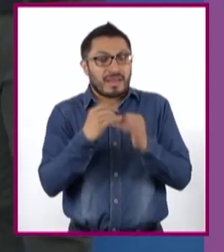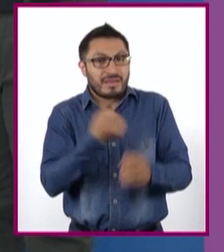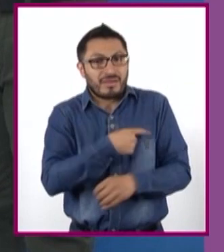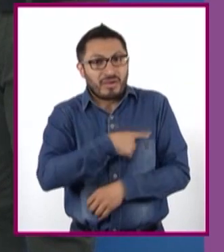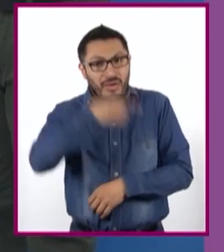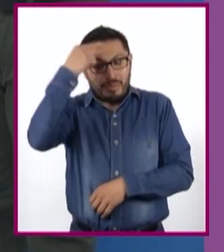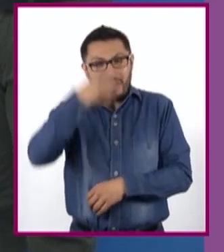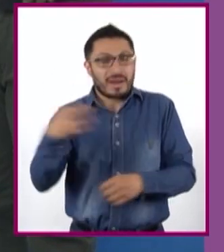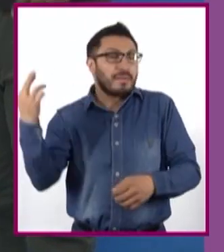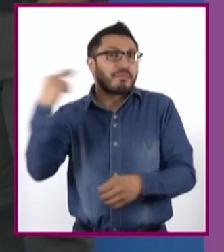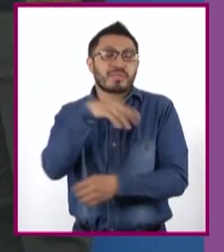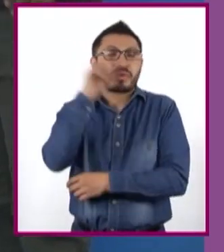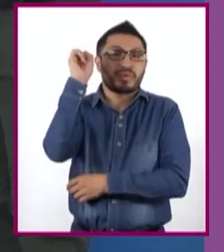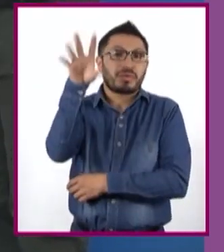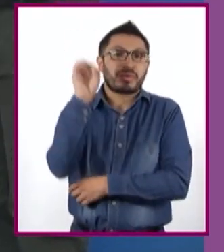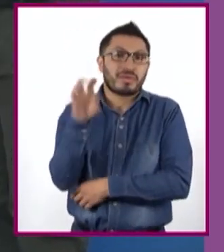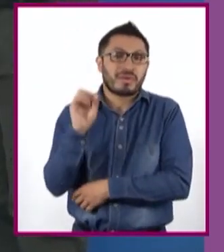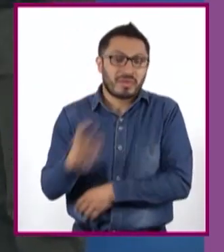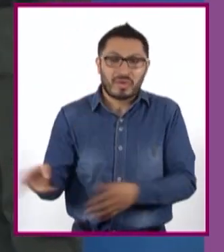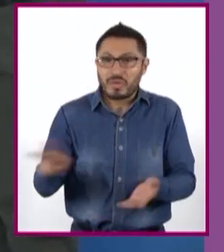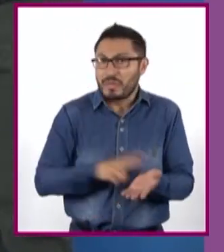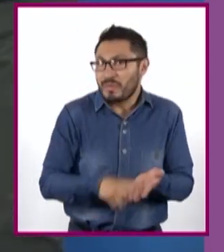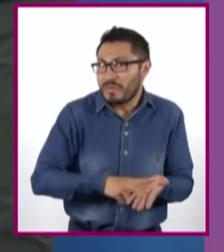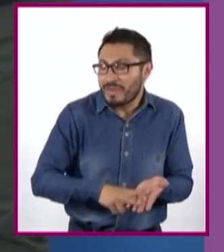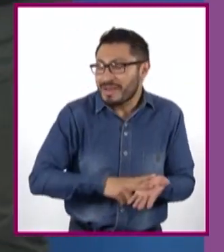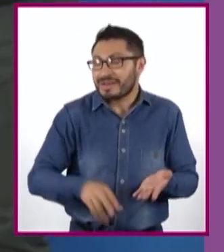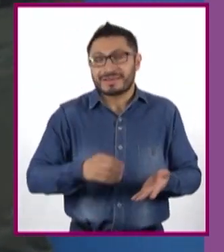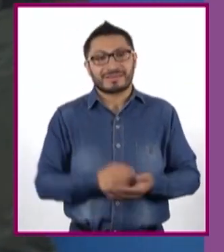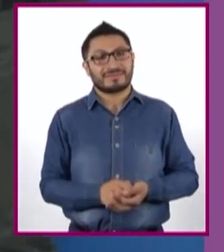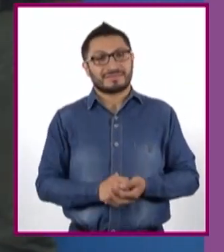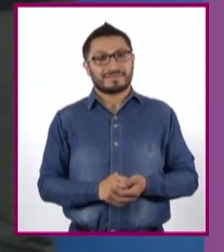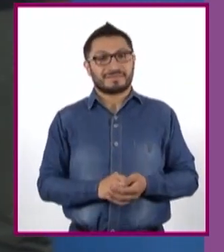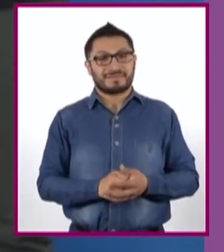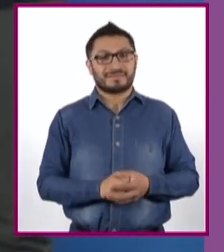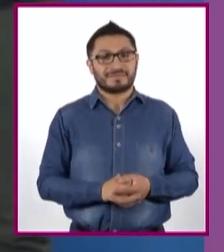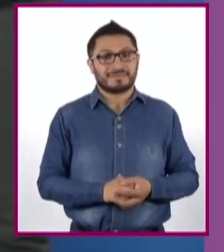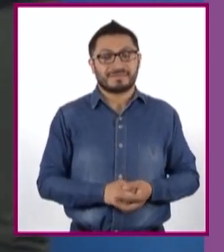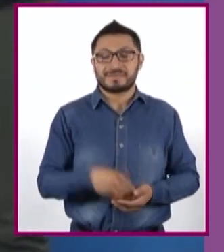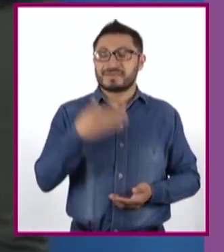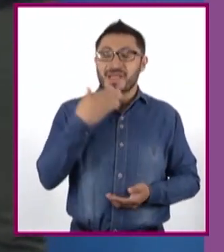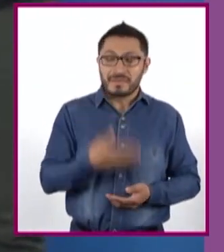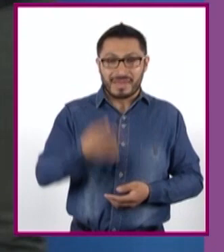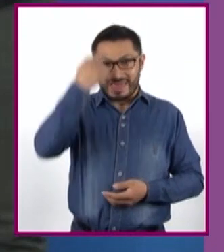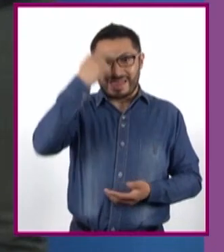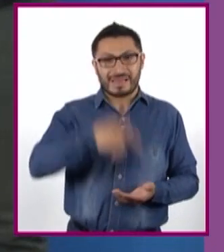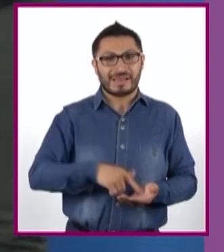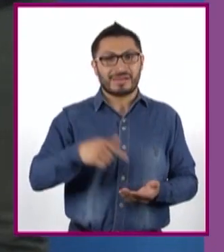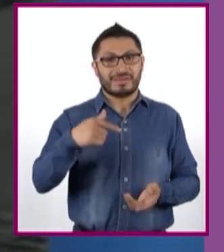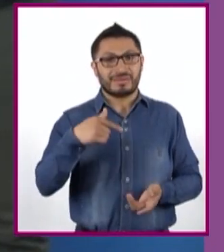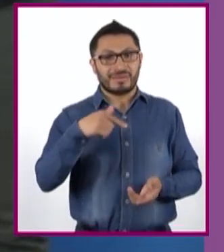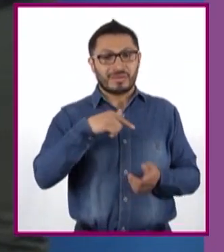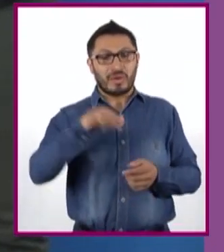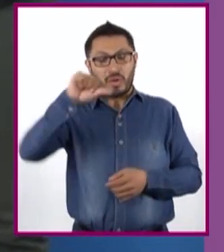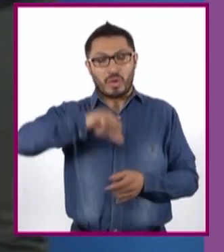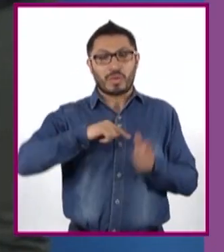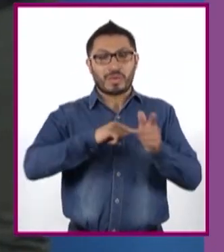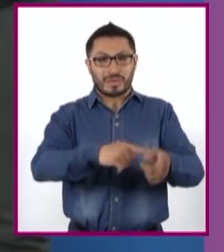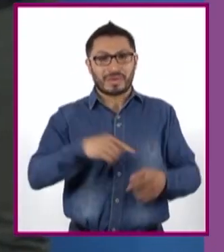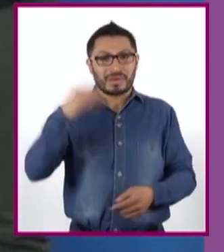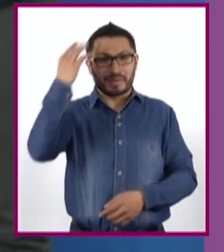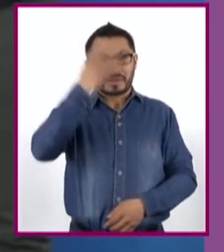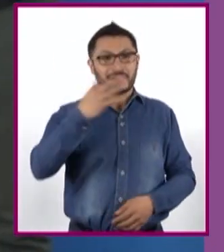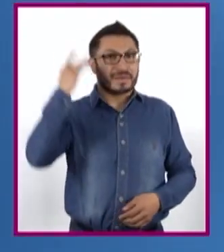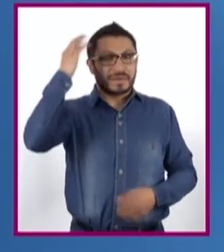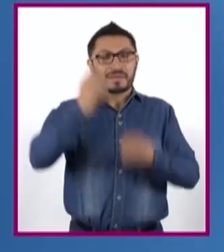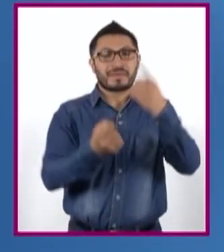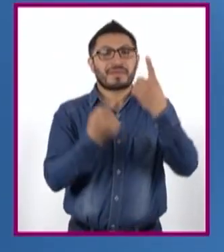al semáforo verde. Muy bien, maestro. Me parece que hoy vamos a continuar analizando algunas transformaciones